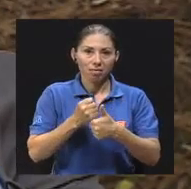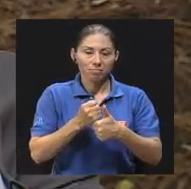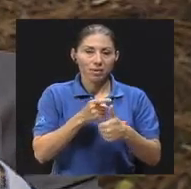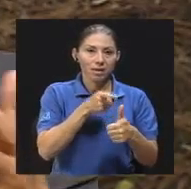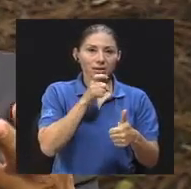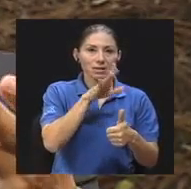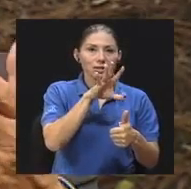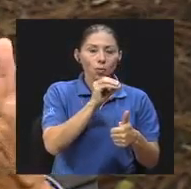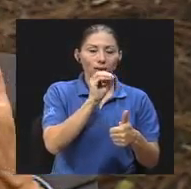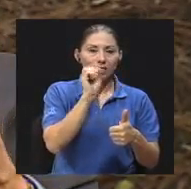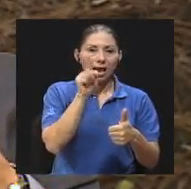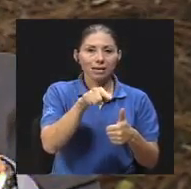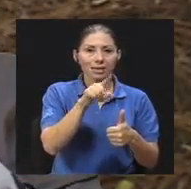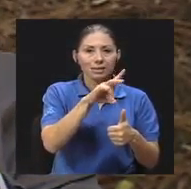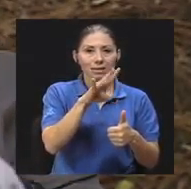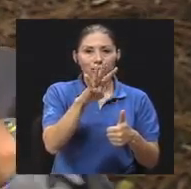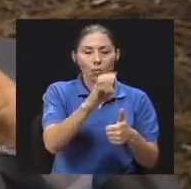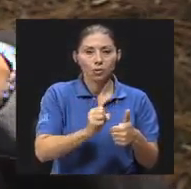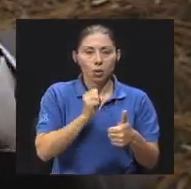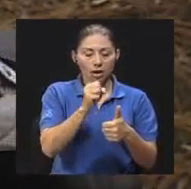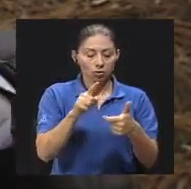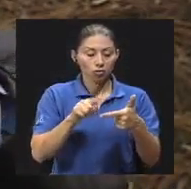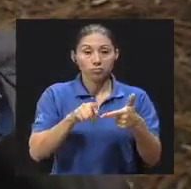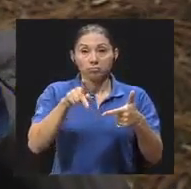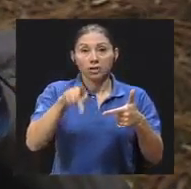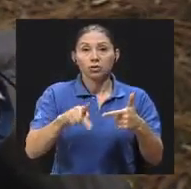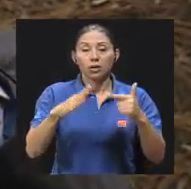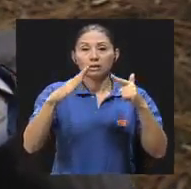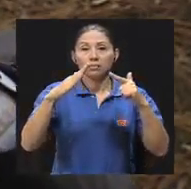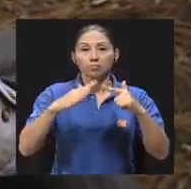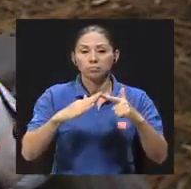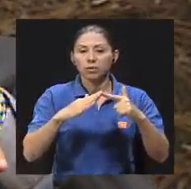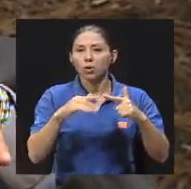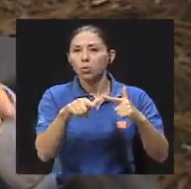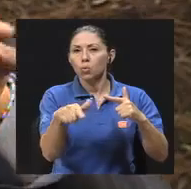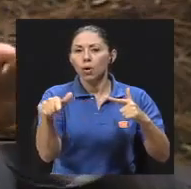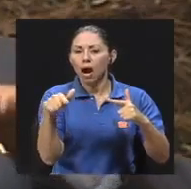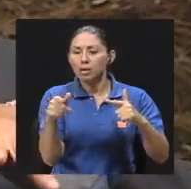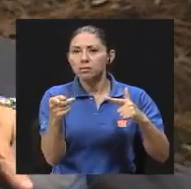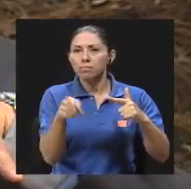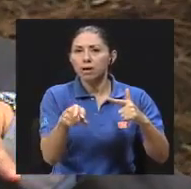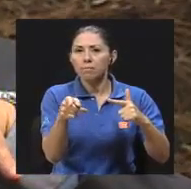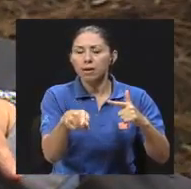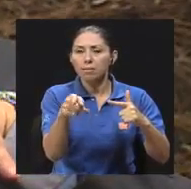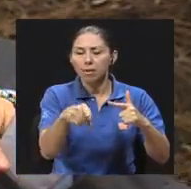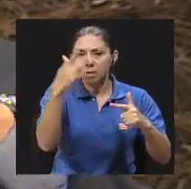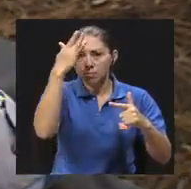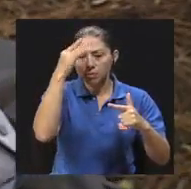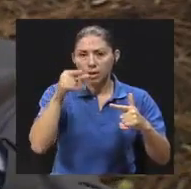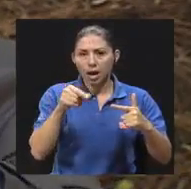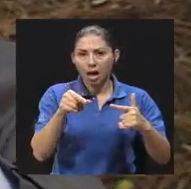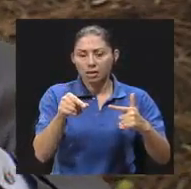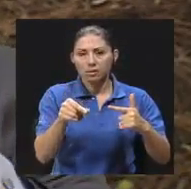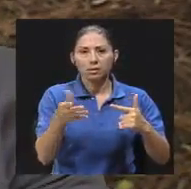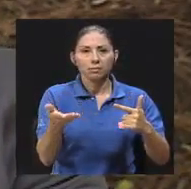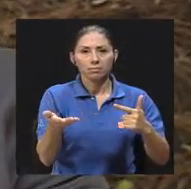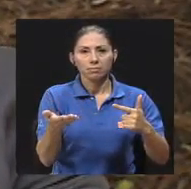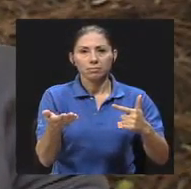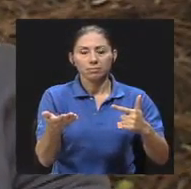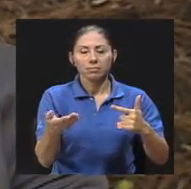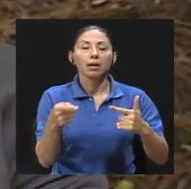a 74 años, de zonas geográficas que tenemos determinadas donde más se ve el problema, y hemos ido